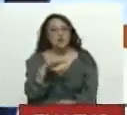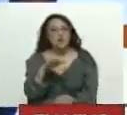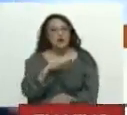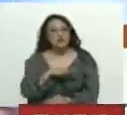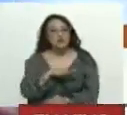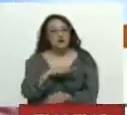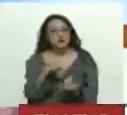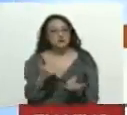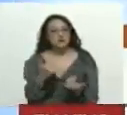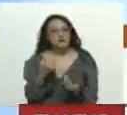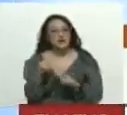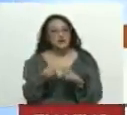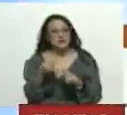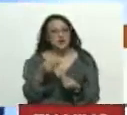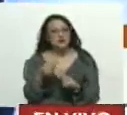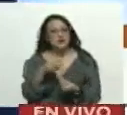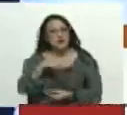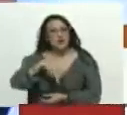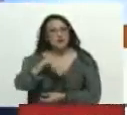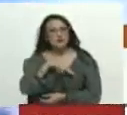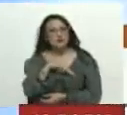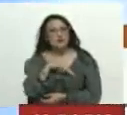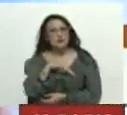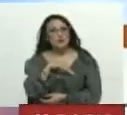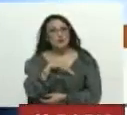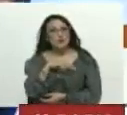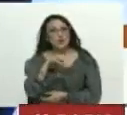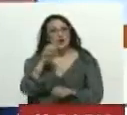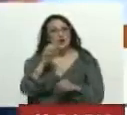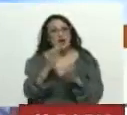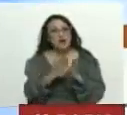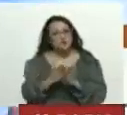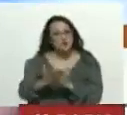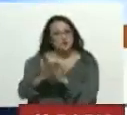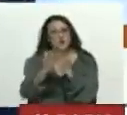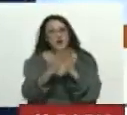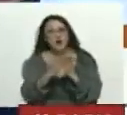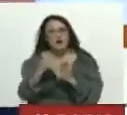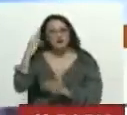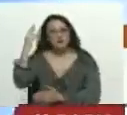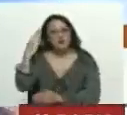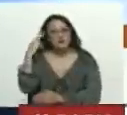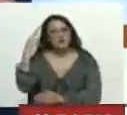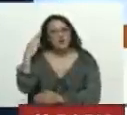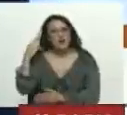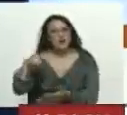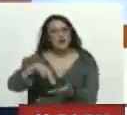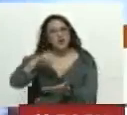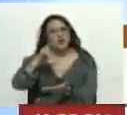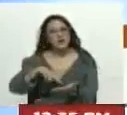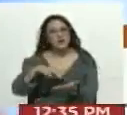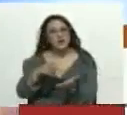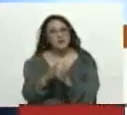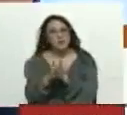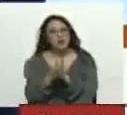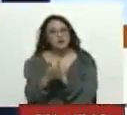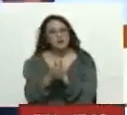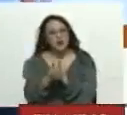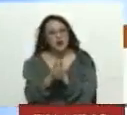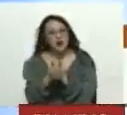eso pues a qué debemos hacer nosotros bueno estudiar reflexionar leer motivar